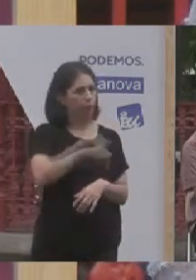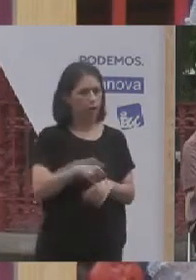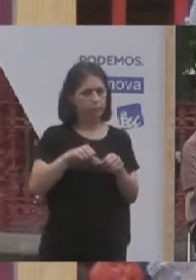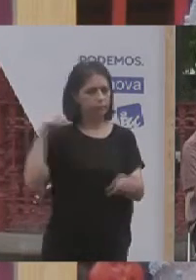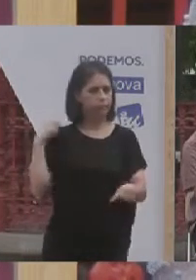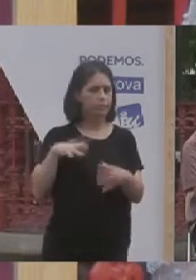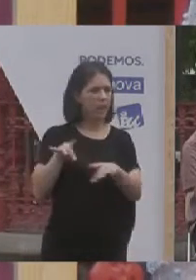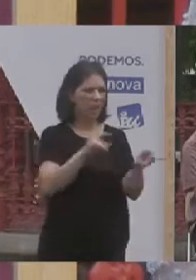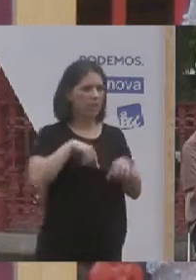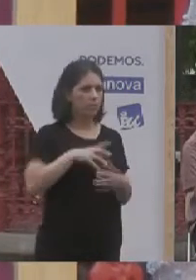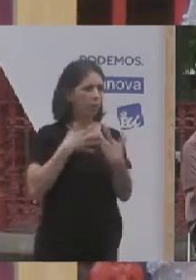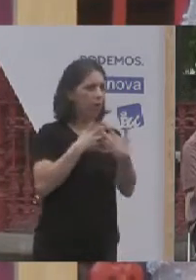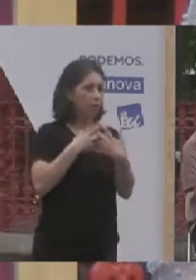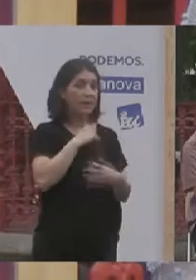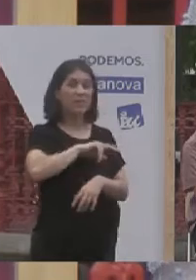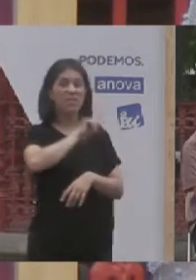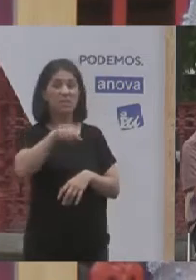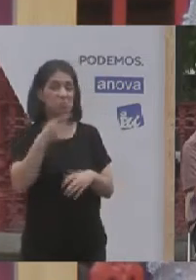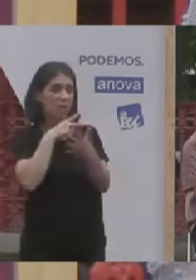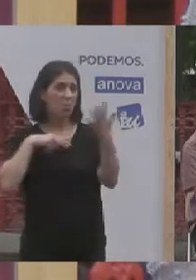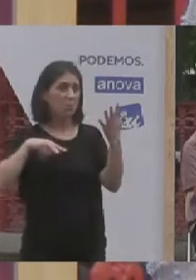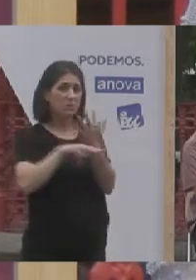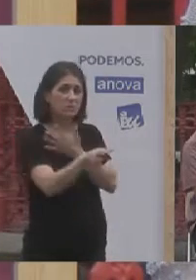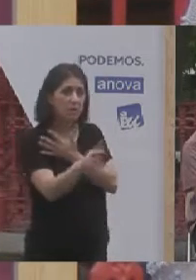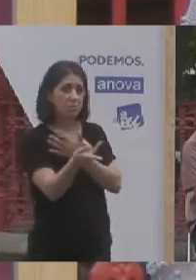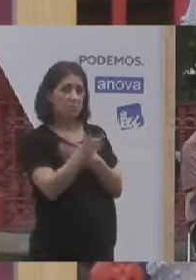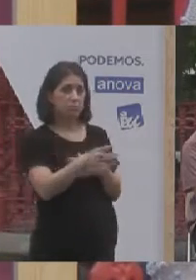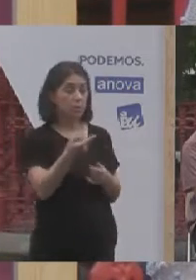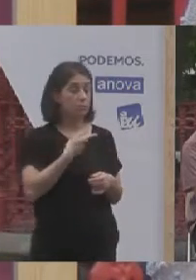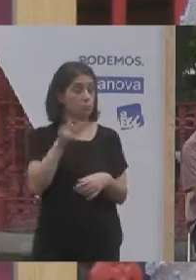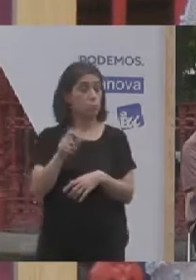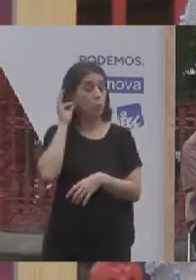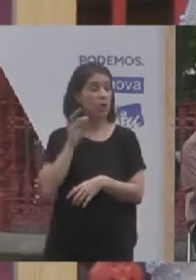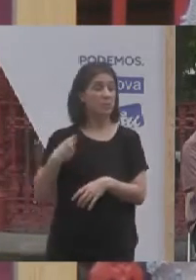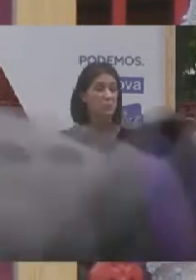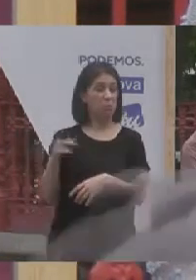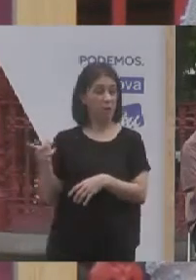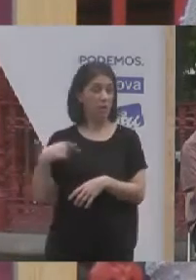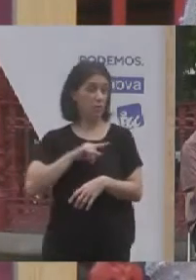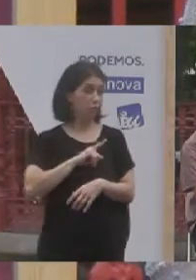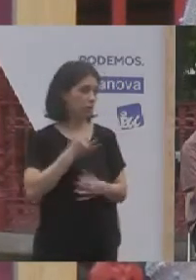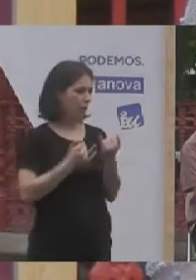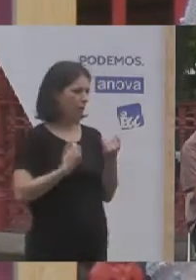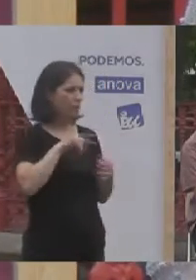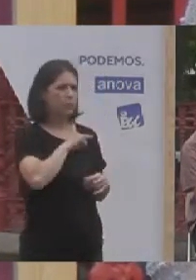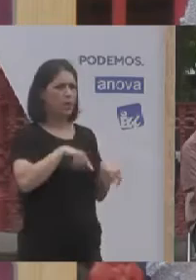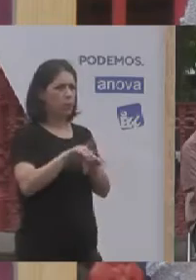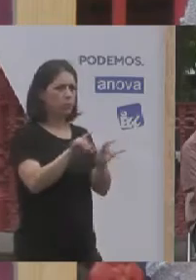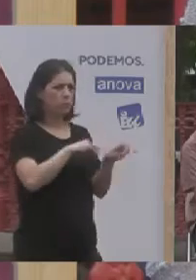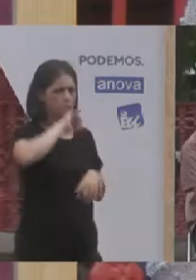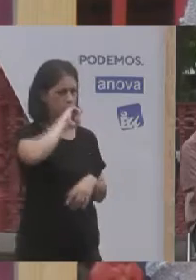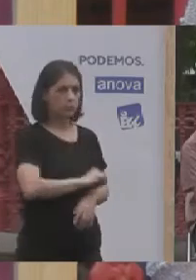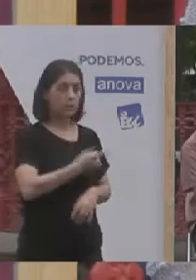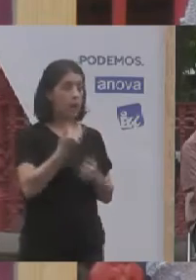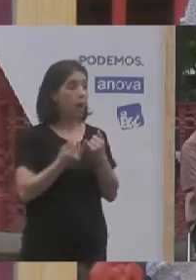sendo invisibilizadas, e que mulleres como a ela, como as que vivimos aquí en Galicia, que temos un sentimento forte pola nosa terra,